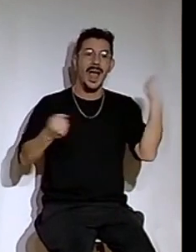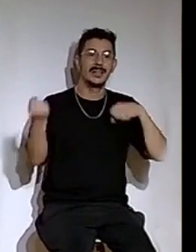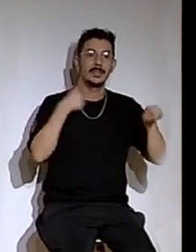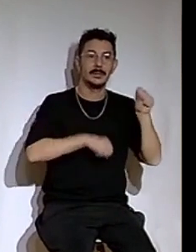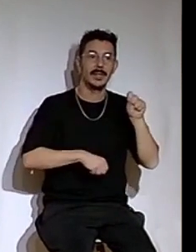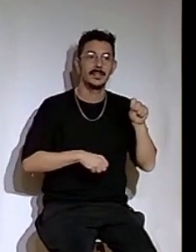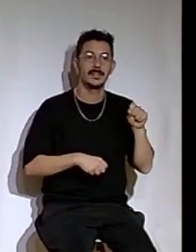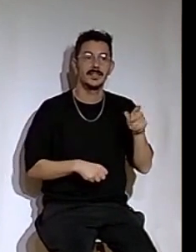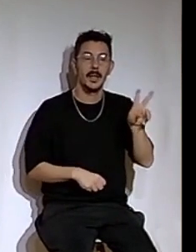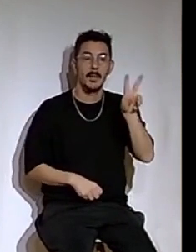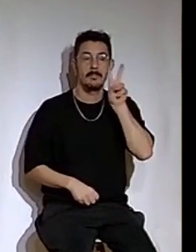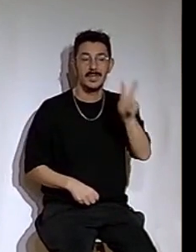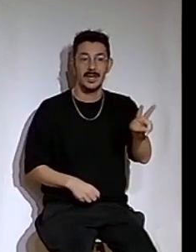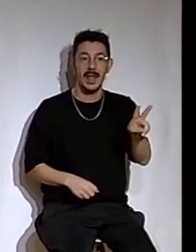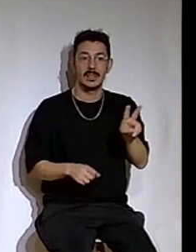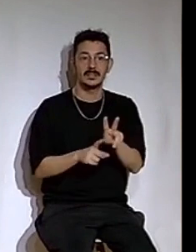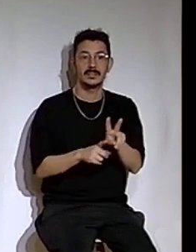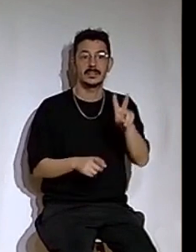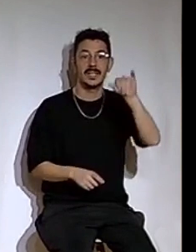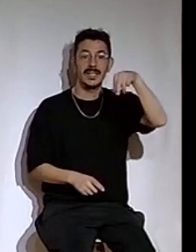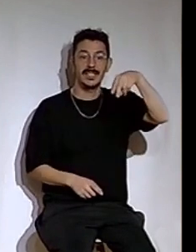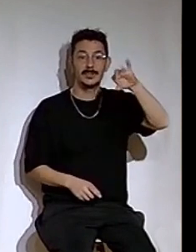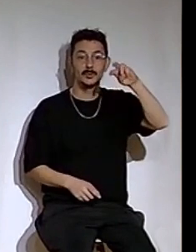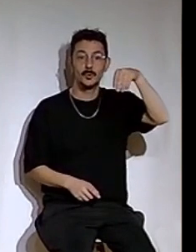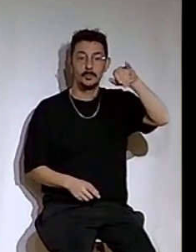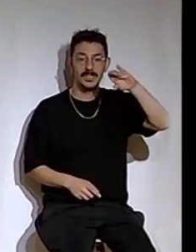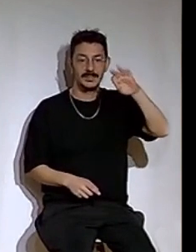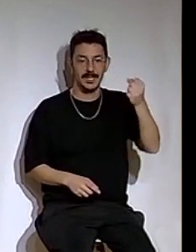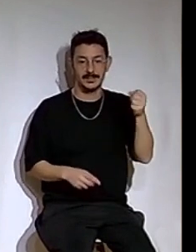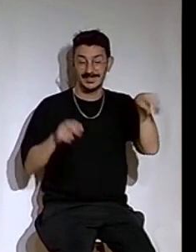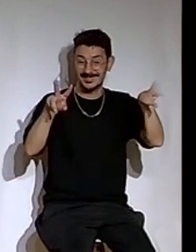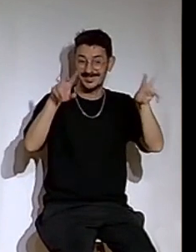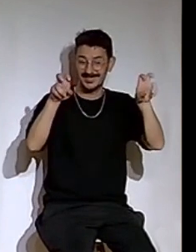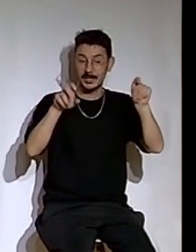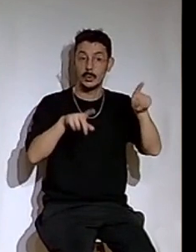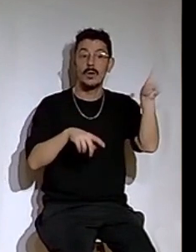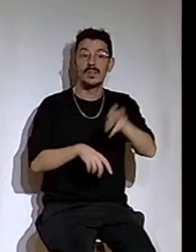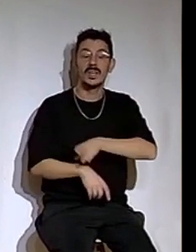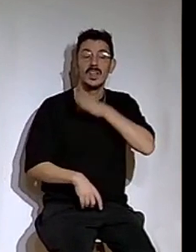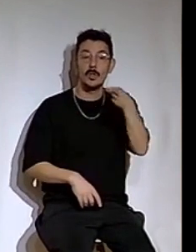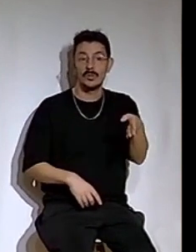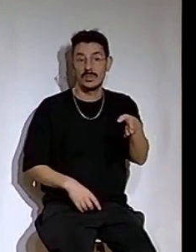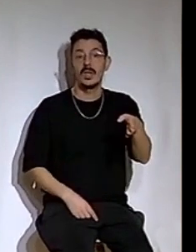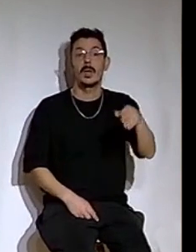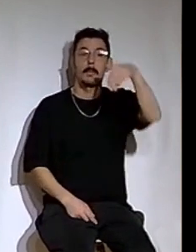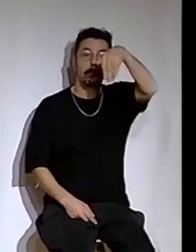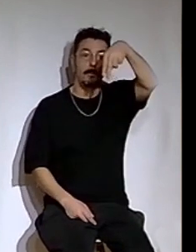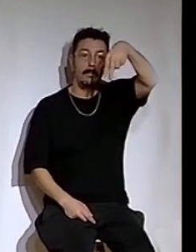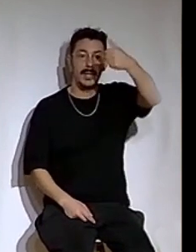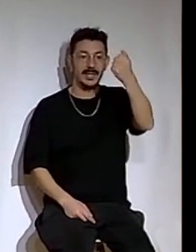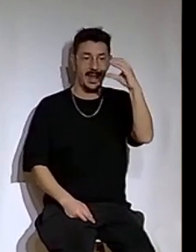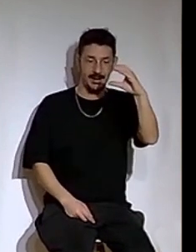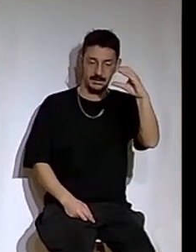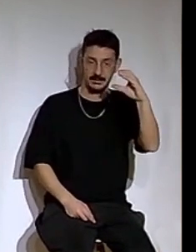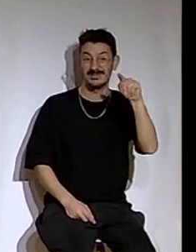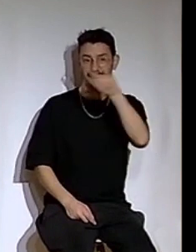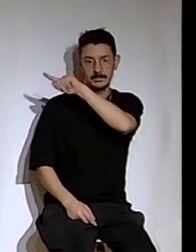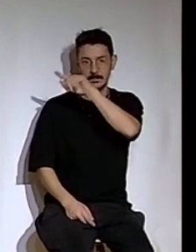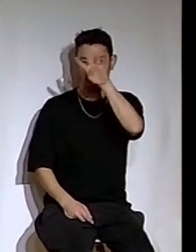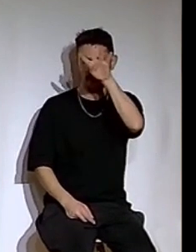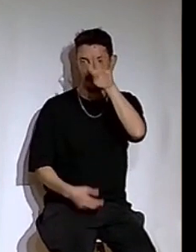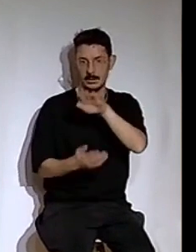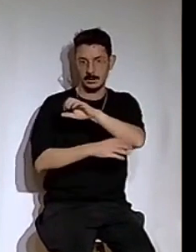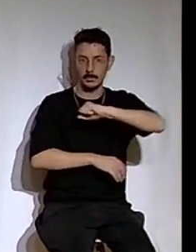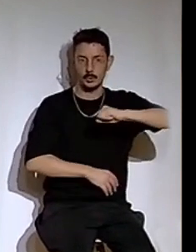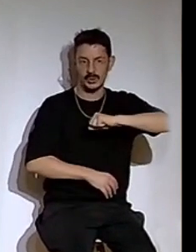Ramírez tour Y por último he visto que sí que está Daniela